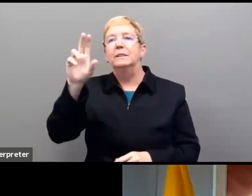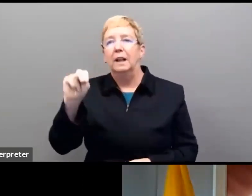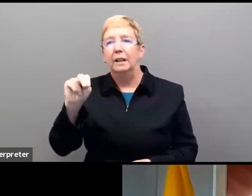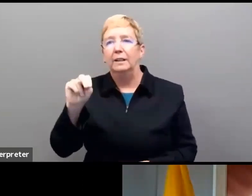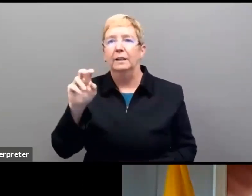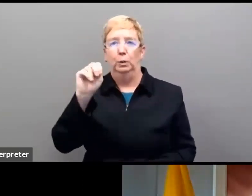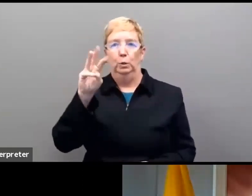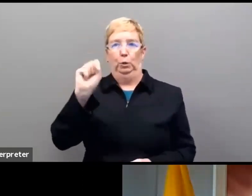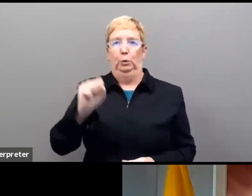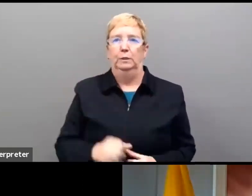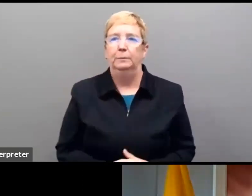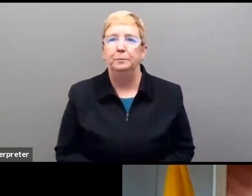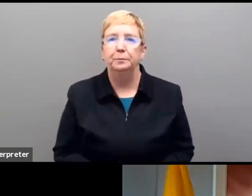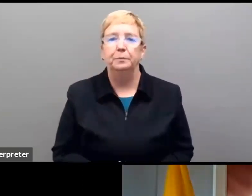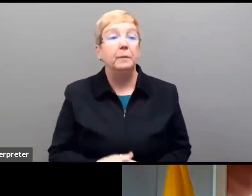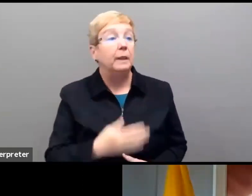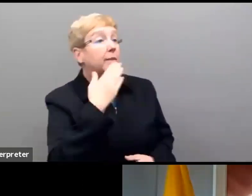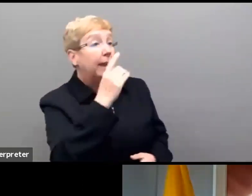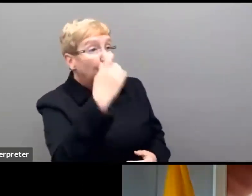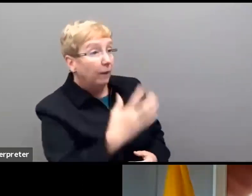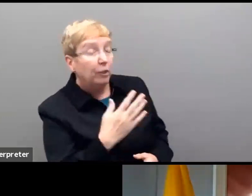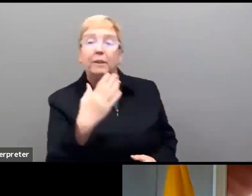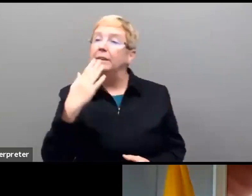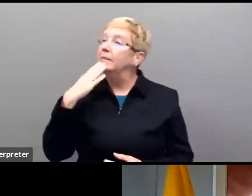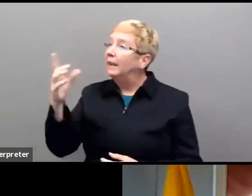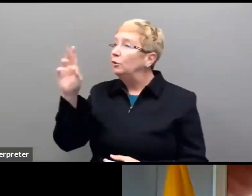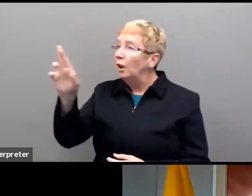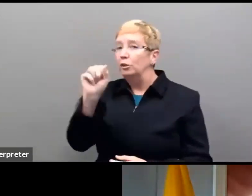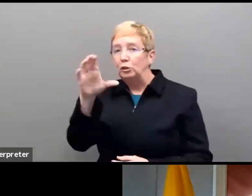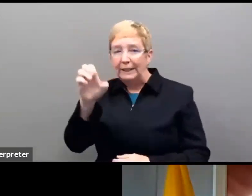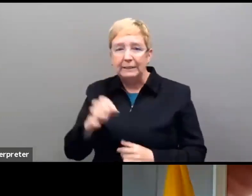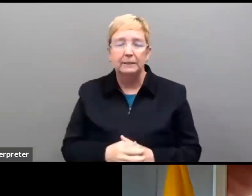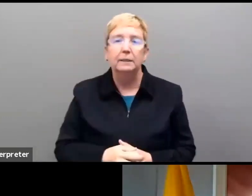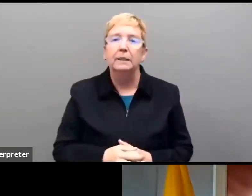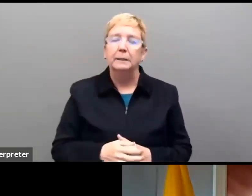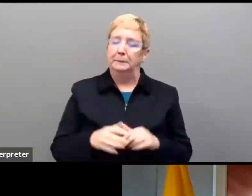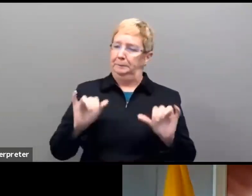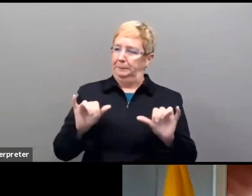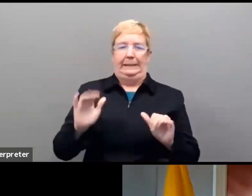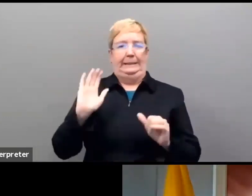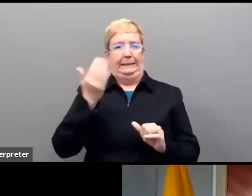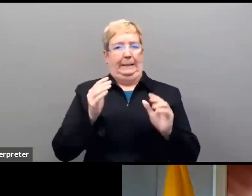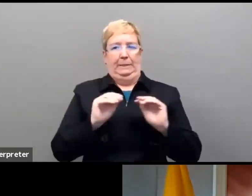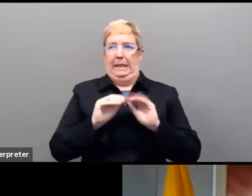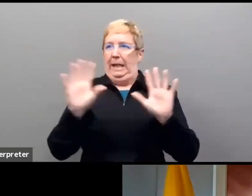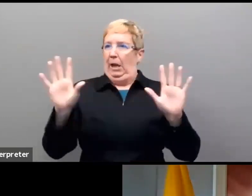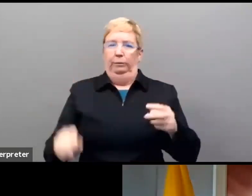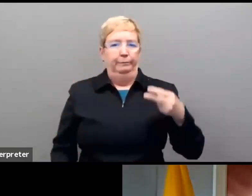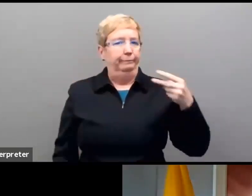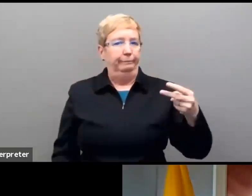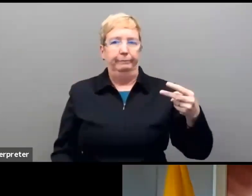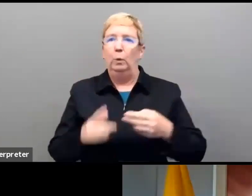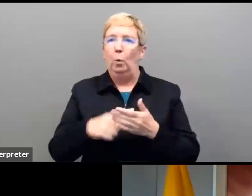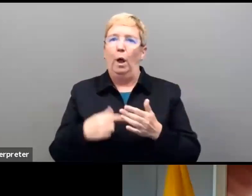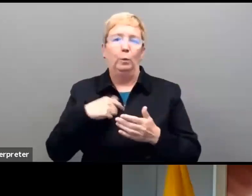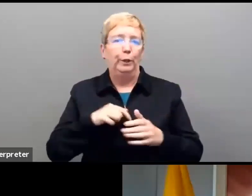gobernadora. Tenemos varios aliados de los medios, quizás los conozcan. Levanten la mano si tienen una pregunta. Yo les voy a ir